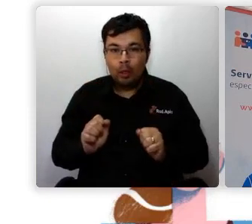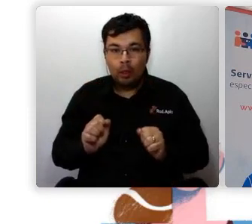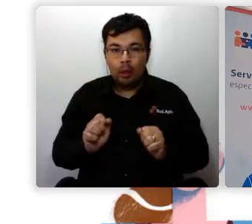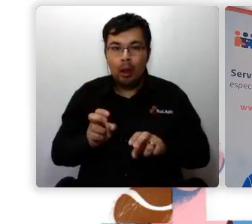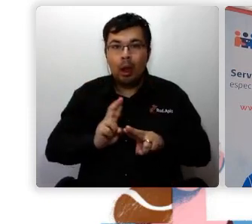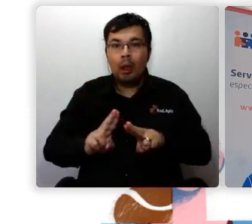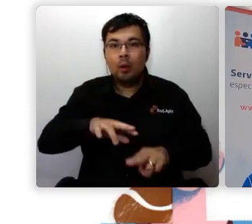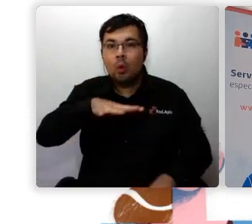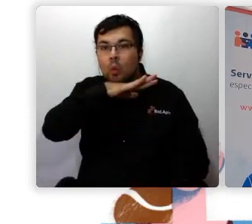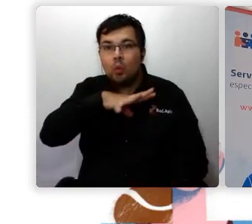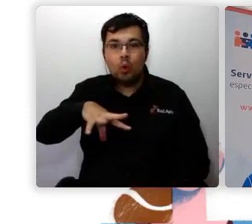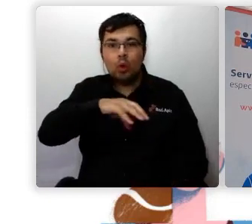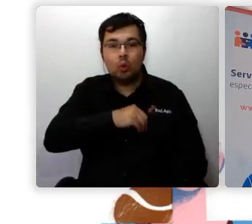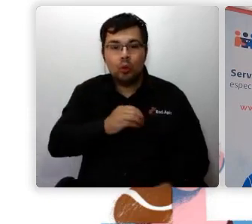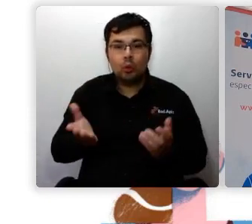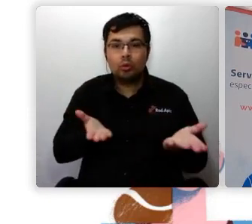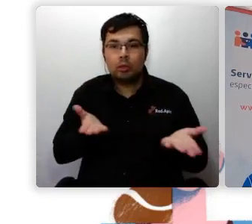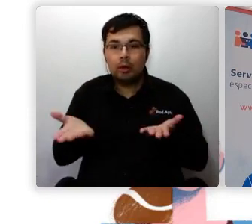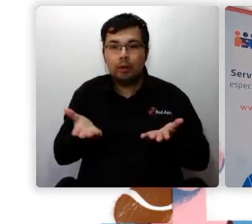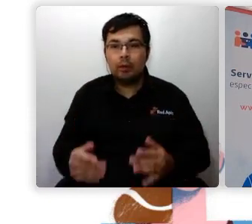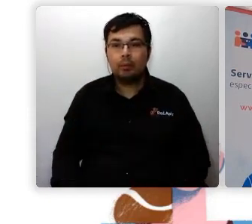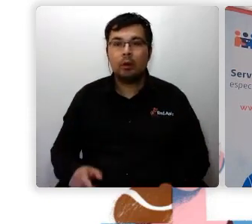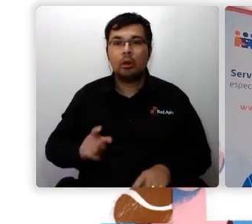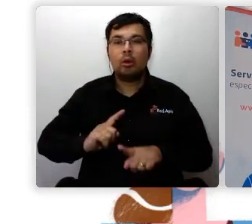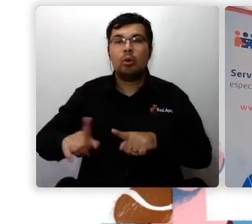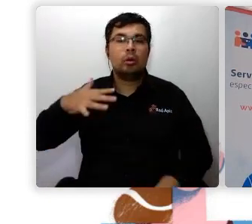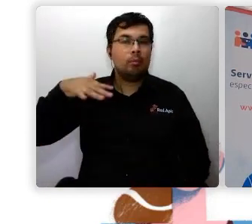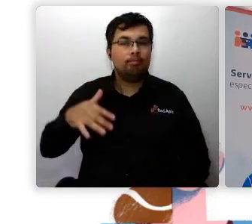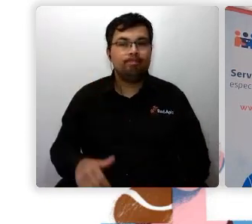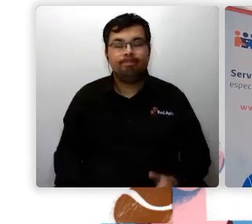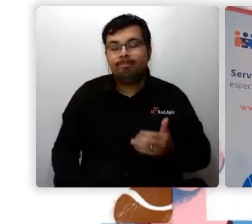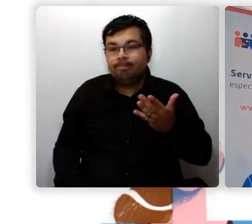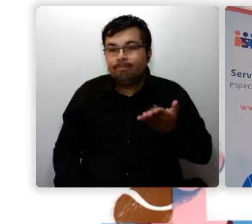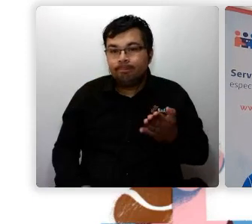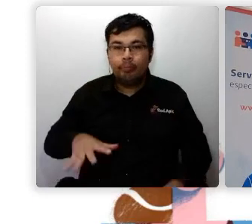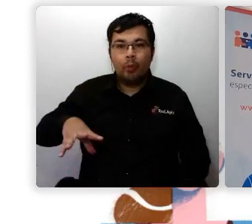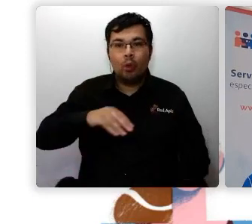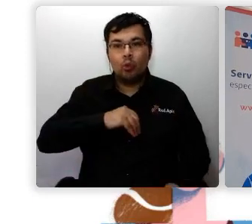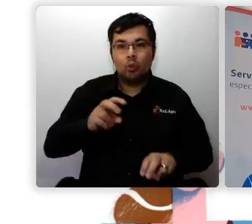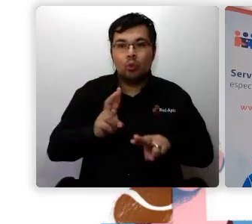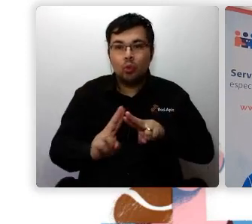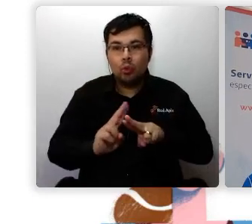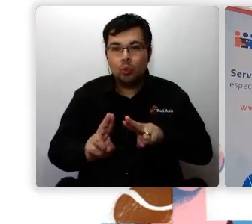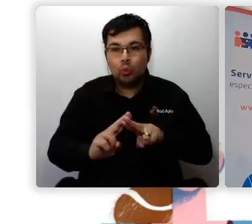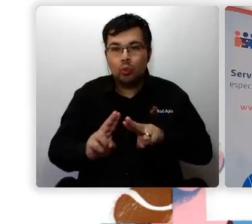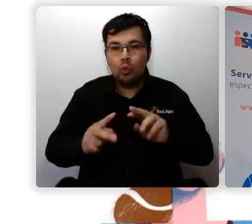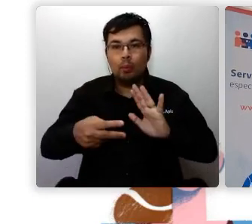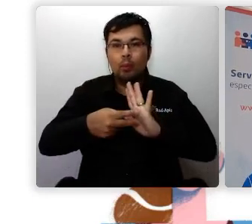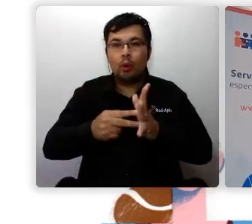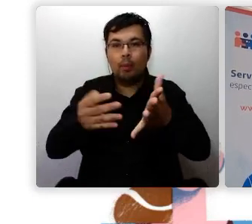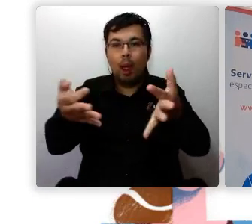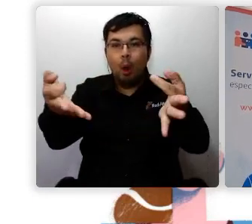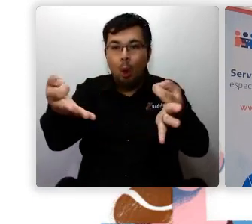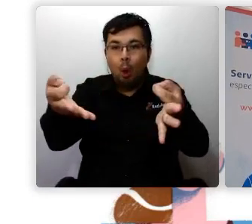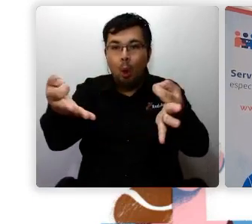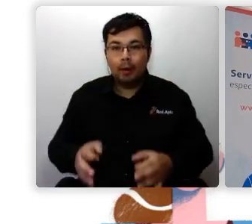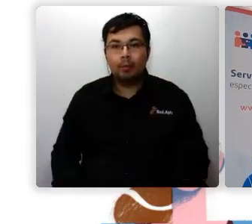súper importante es, a pesar que nosotros solucionamos problemas de tipo contable y